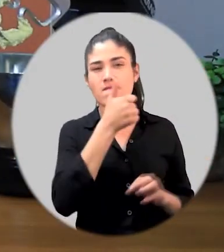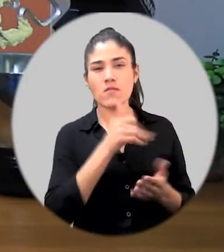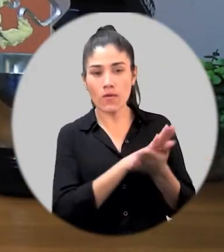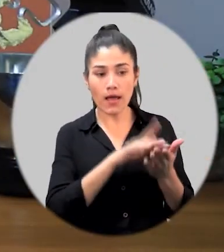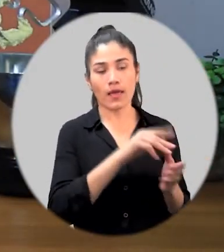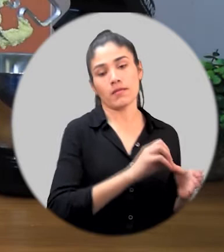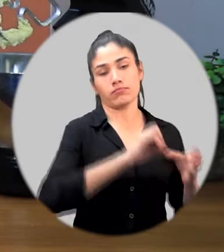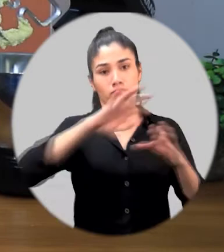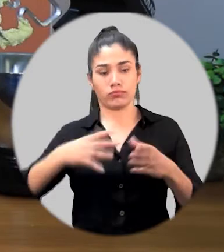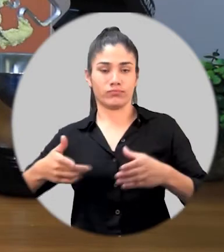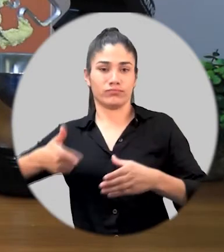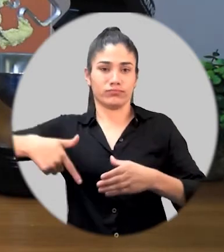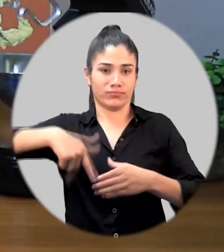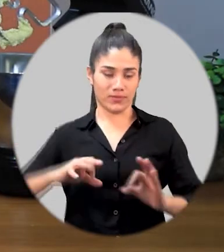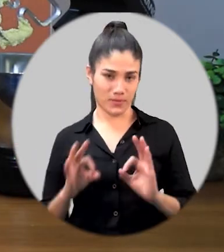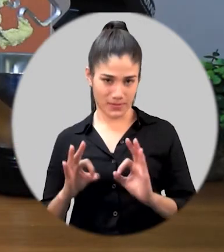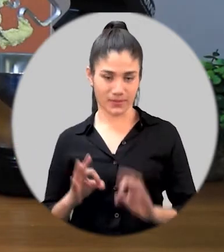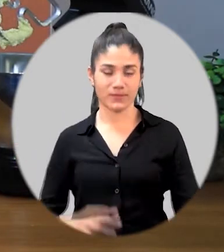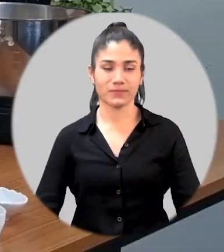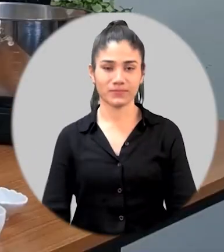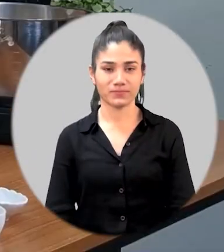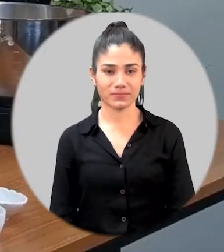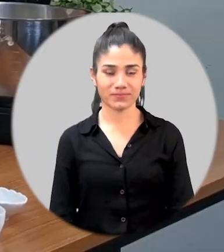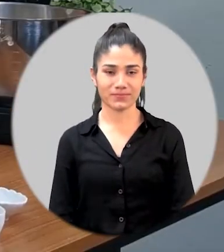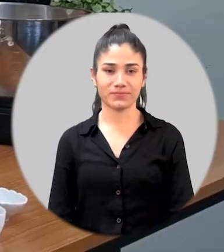estado. No es que le agregamos así de una nomás.